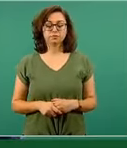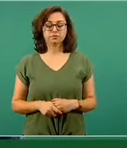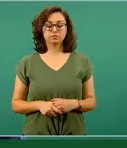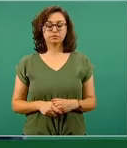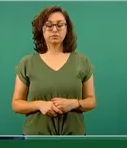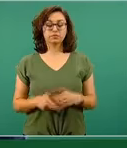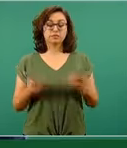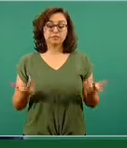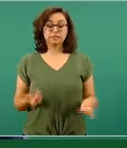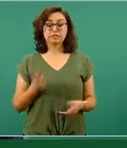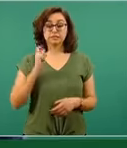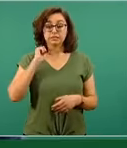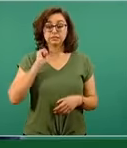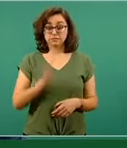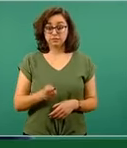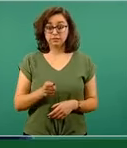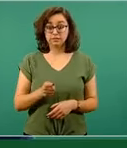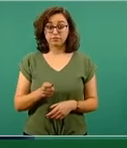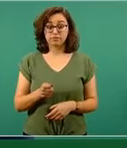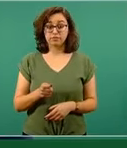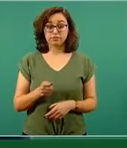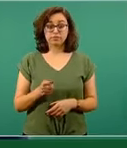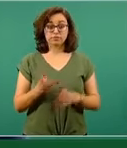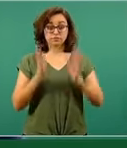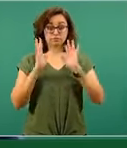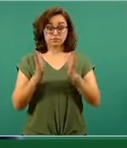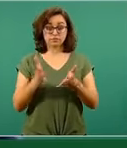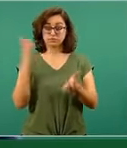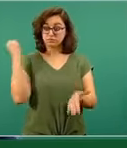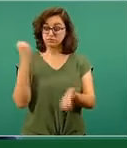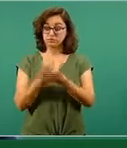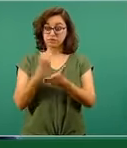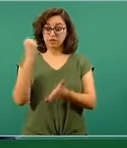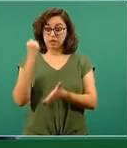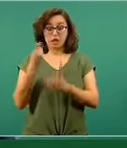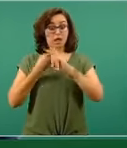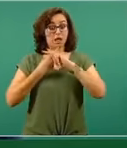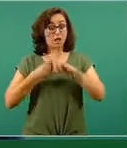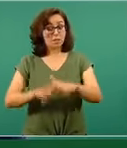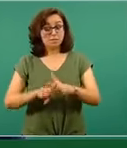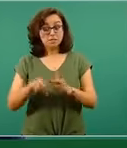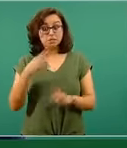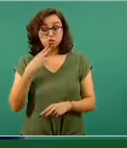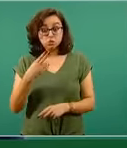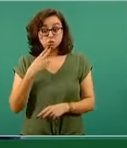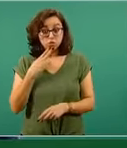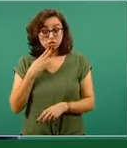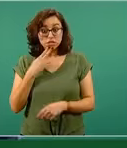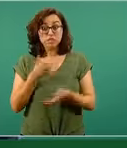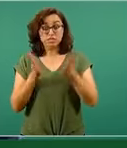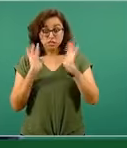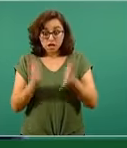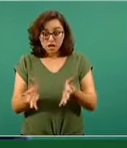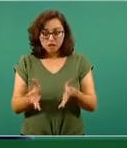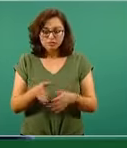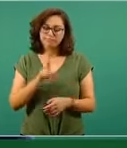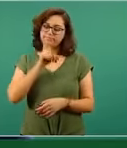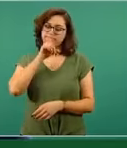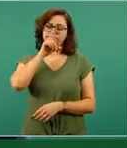quiere decir que la autorización automáticamente es una indicación de uso. Eso debe quedar clarísimo desde ahorita.